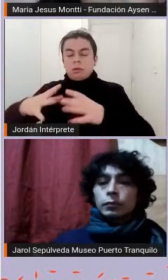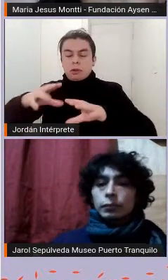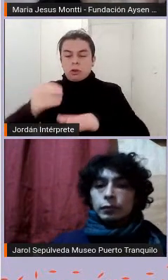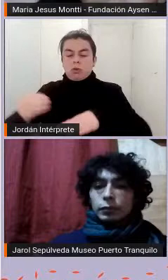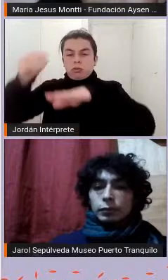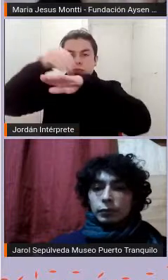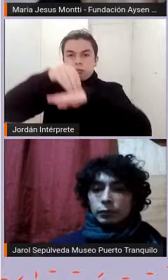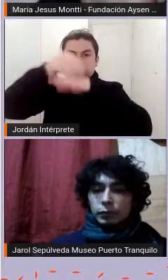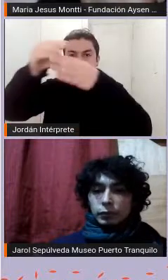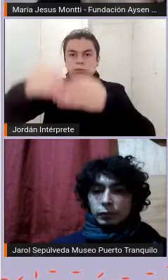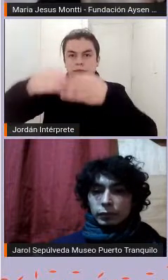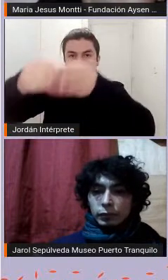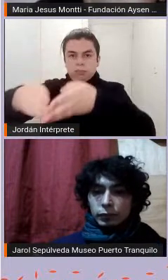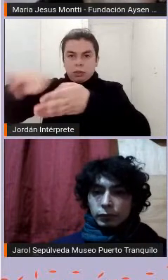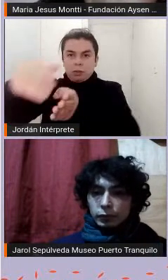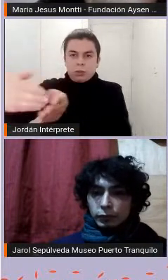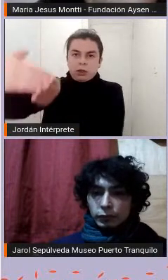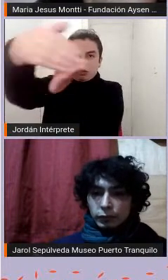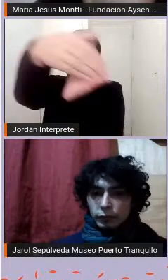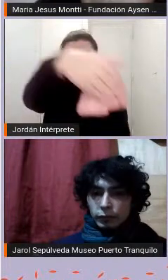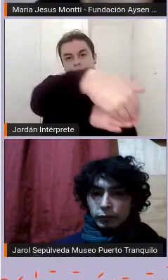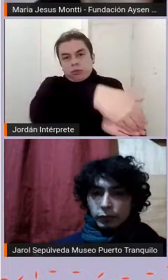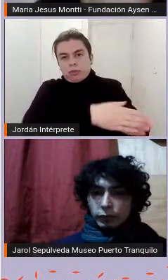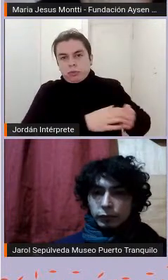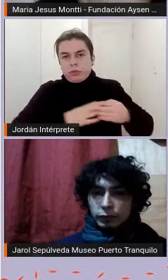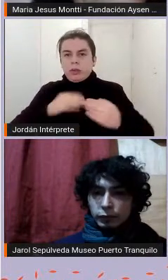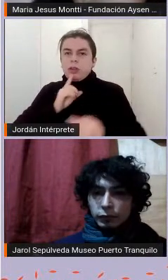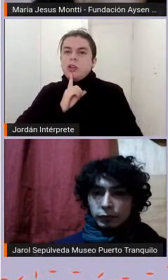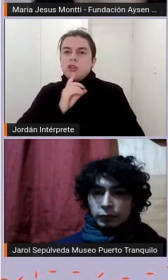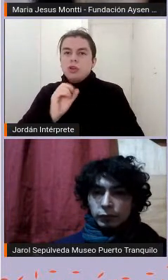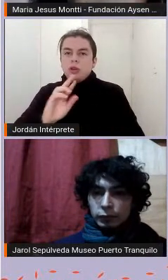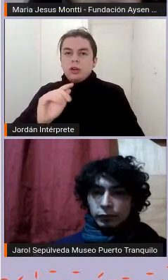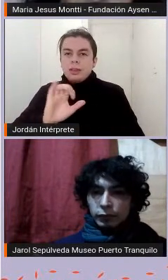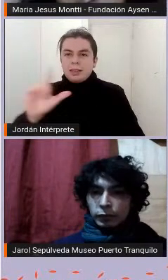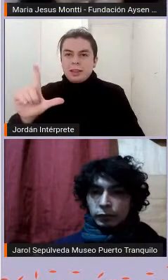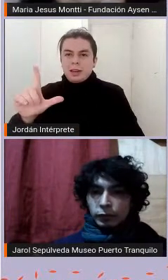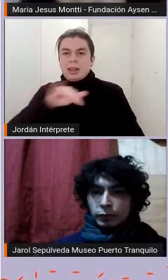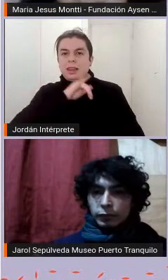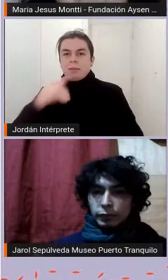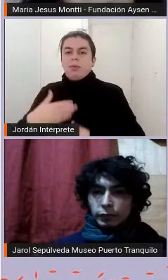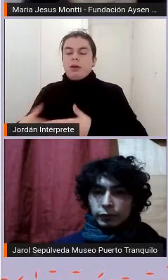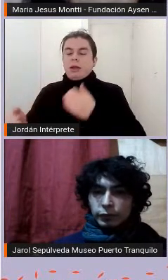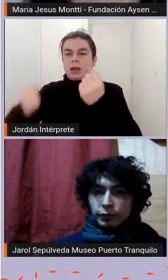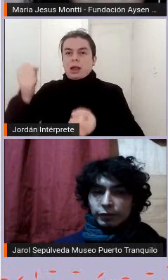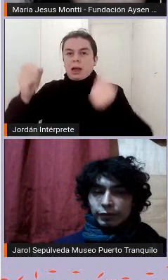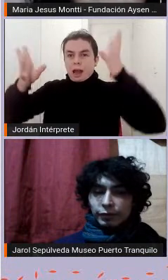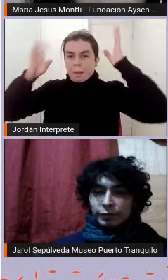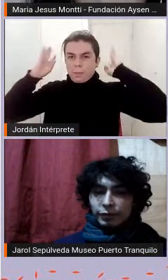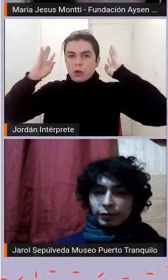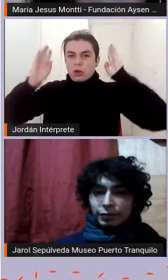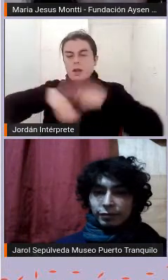por Tortel y luego viaja en camión a Puerto Río Tranquilo, donde todos nos reunimos.